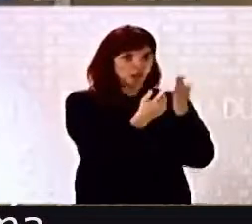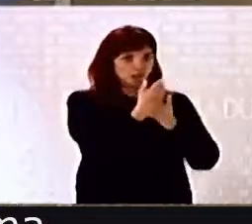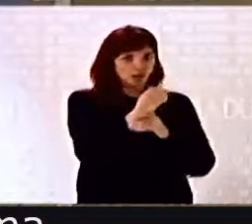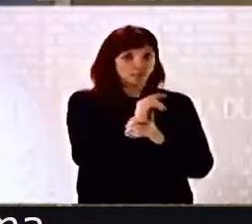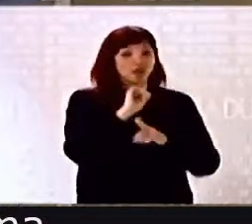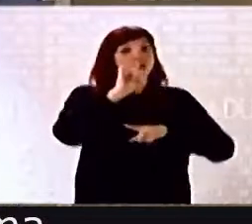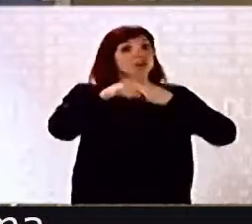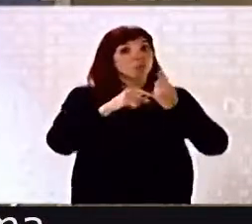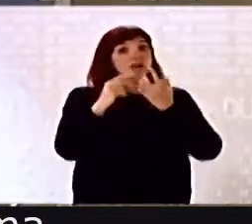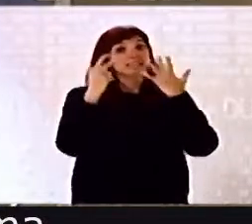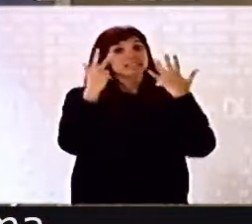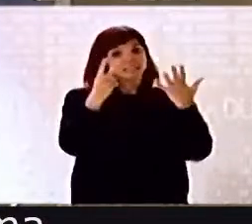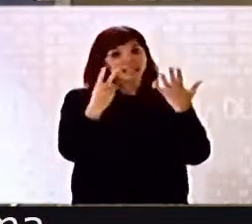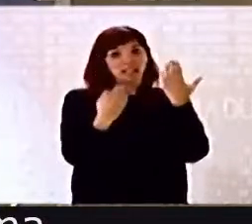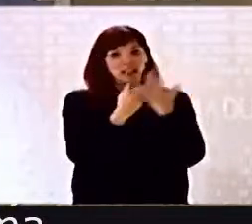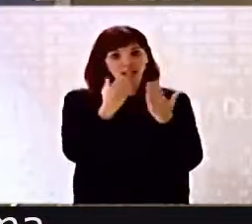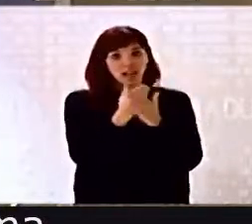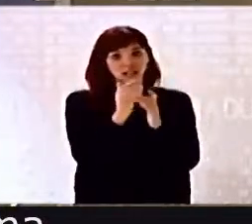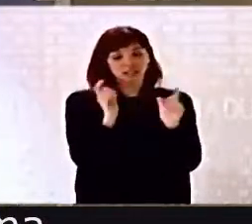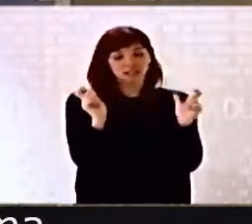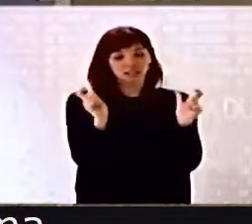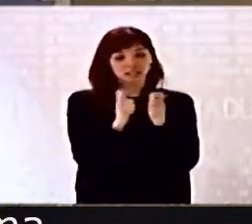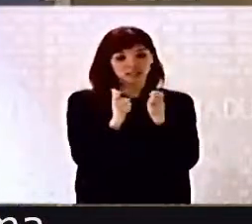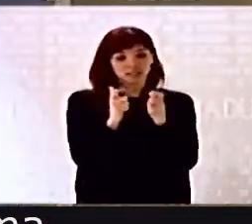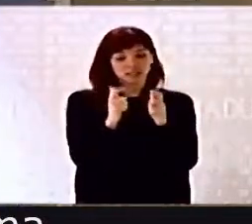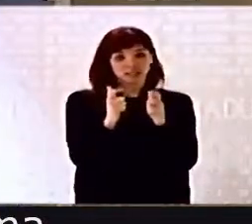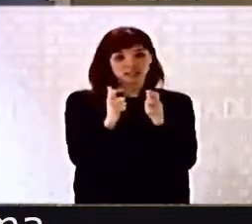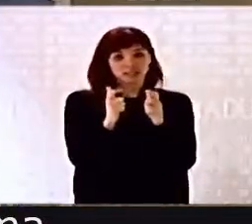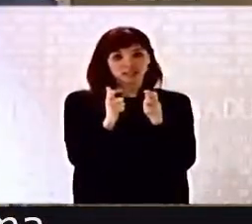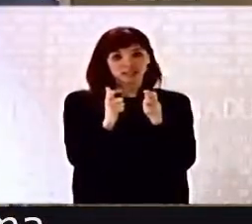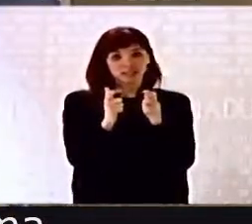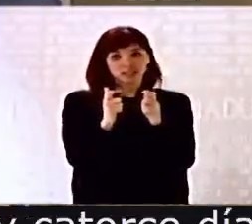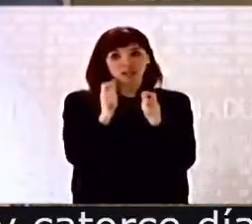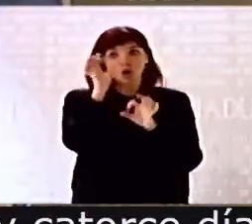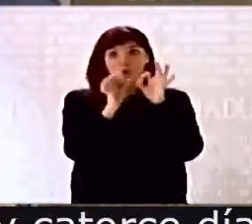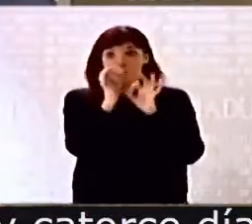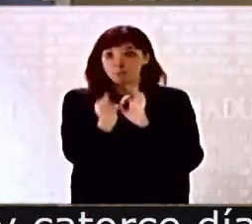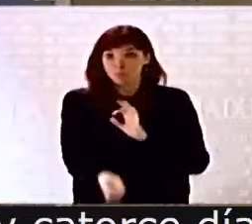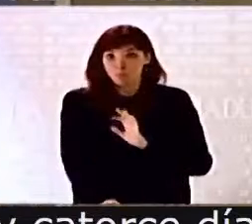días, es de media bastante inferior.